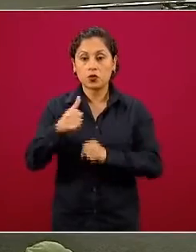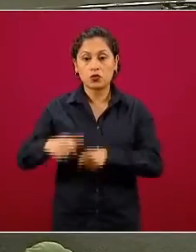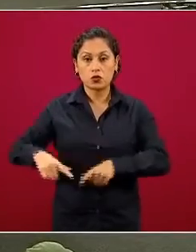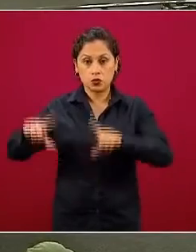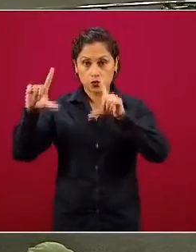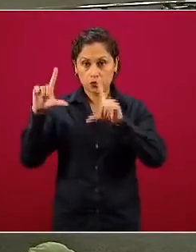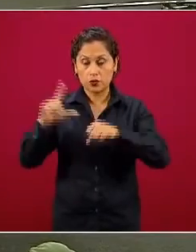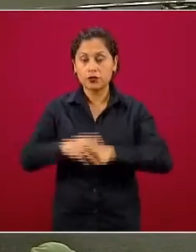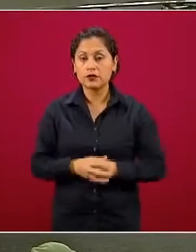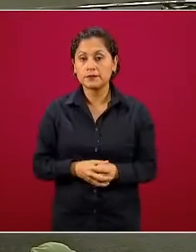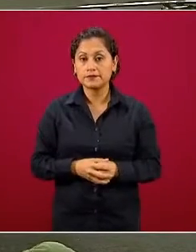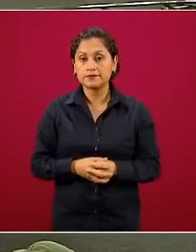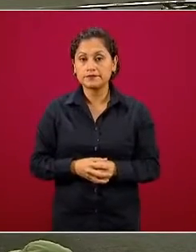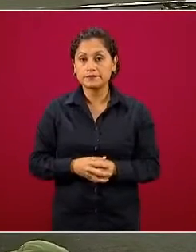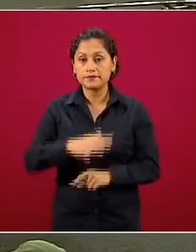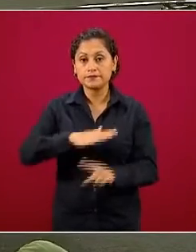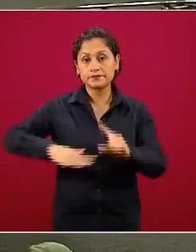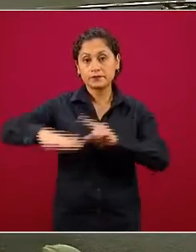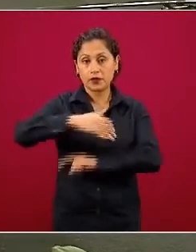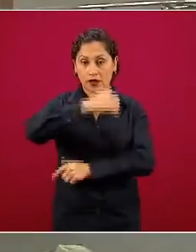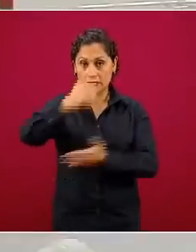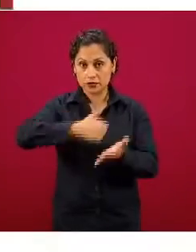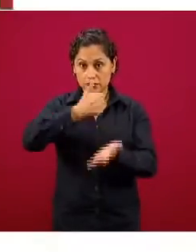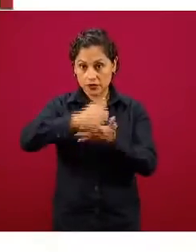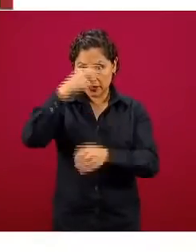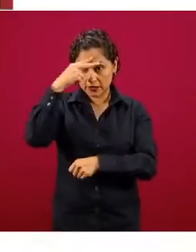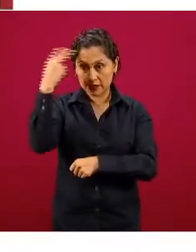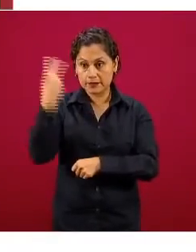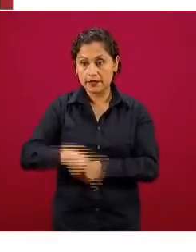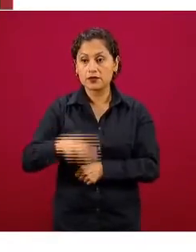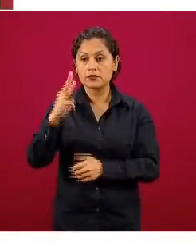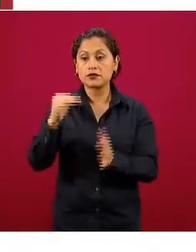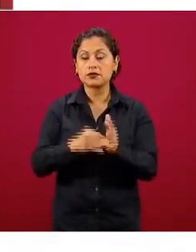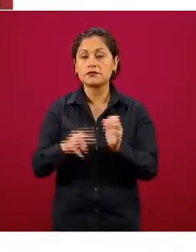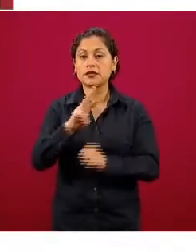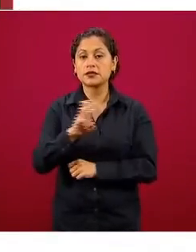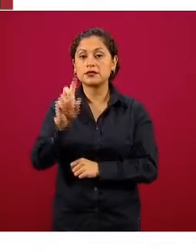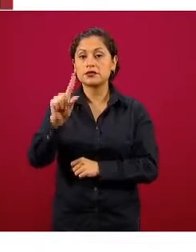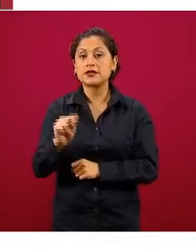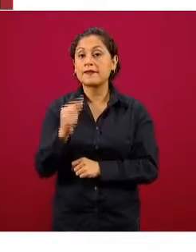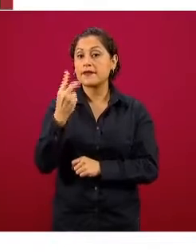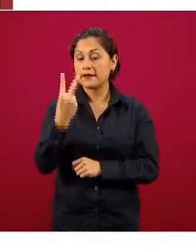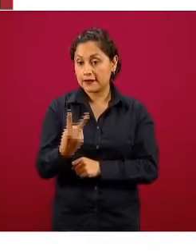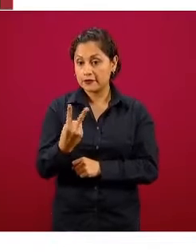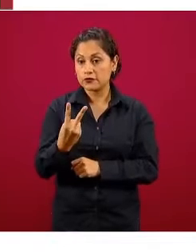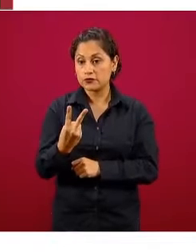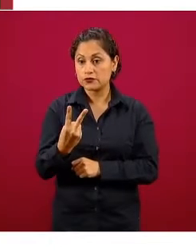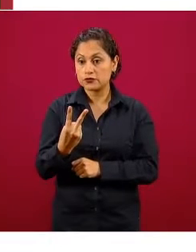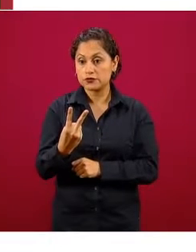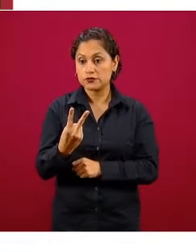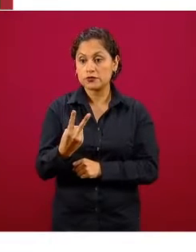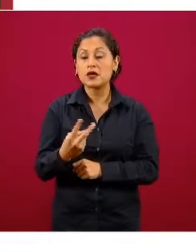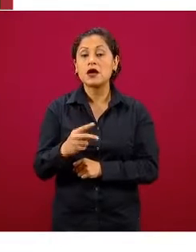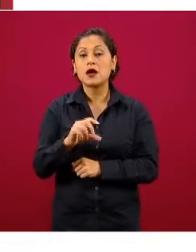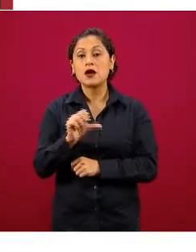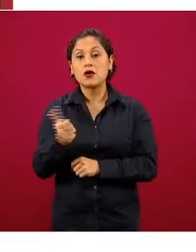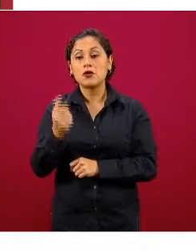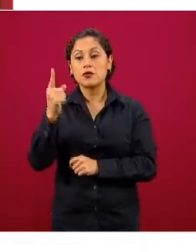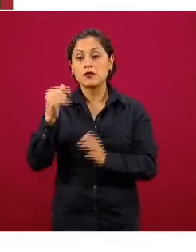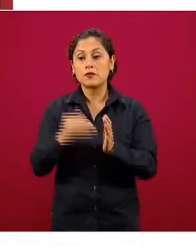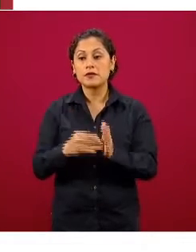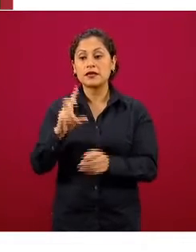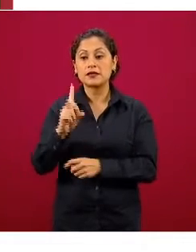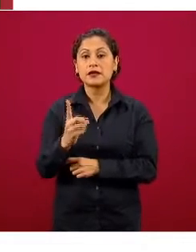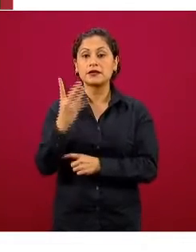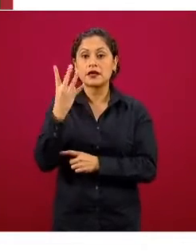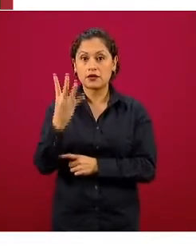En el caso de la zona metropolitana del Valle de México son 3.372 y 1.034 pacientes intubados